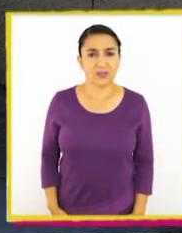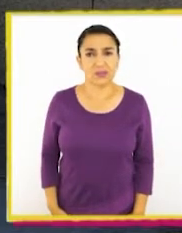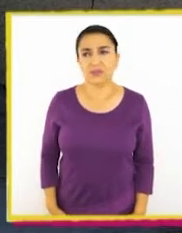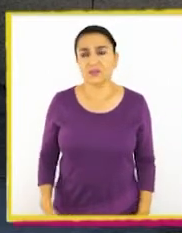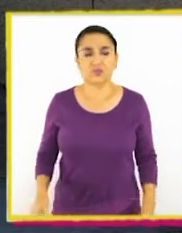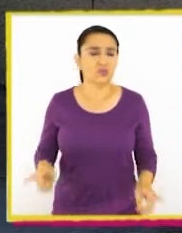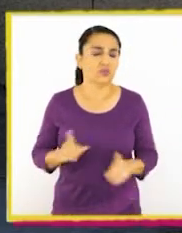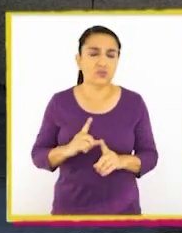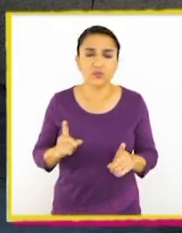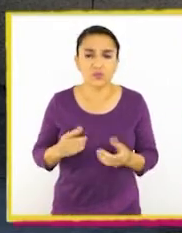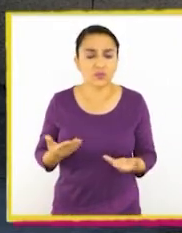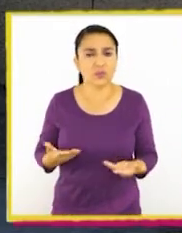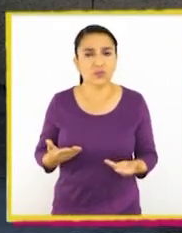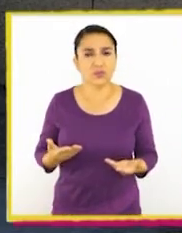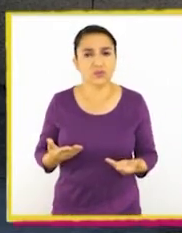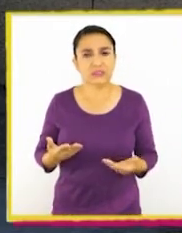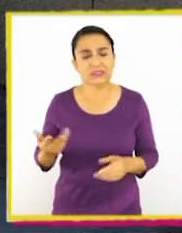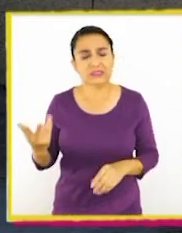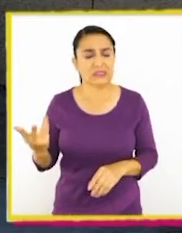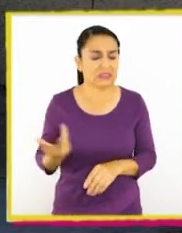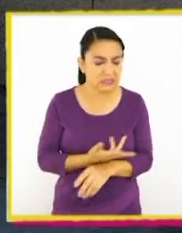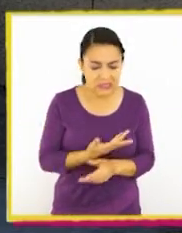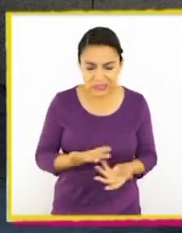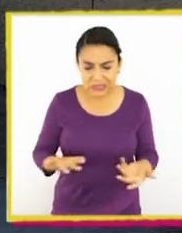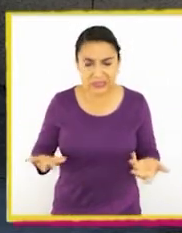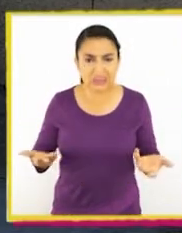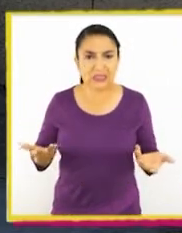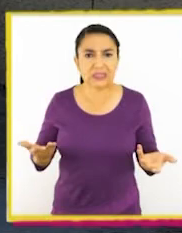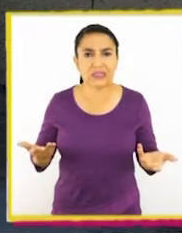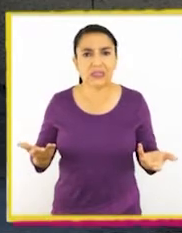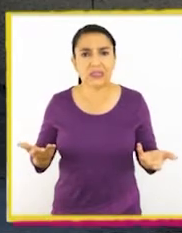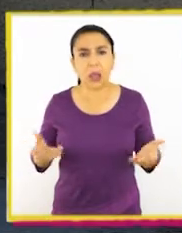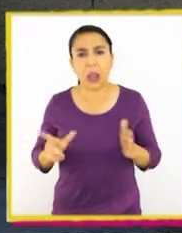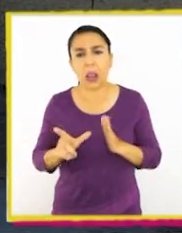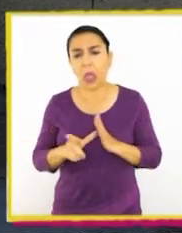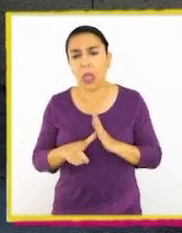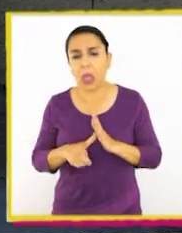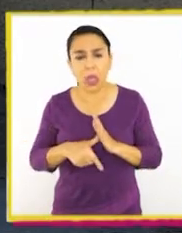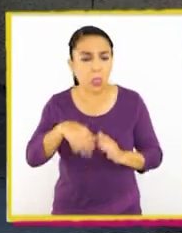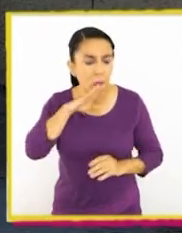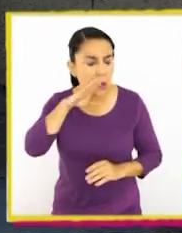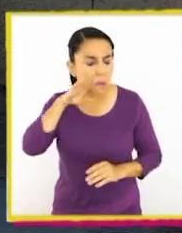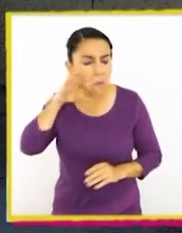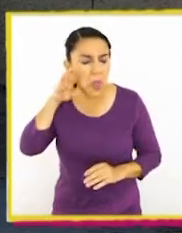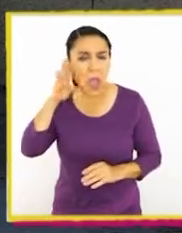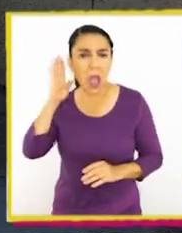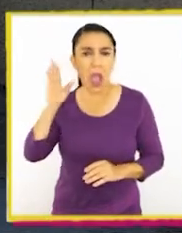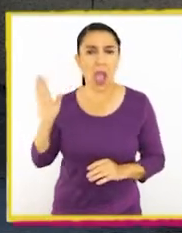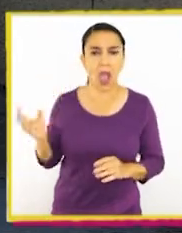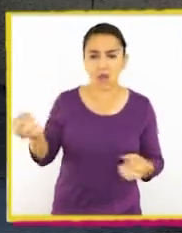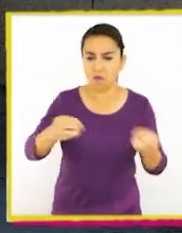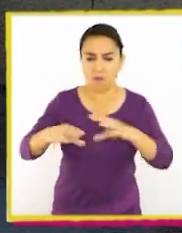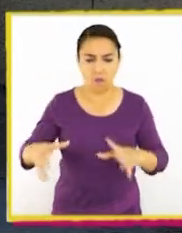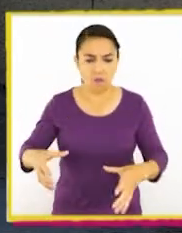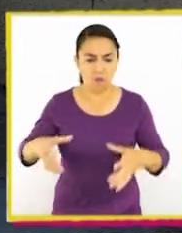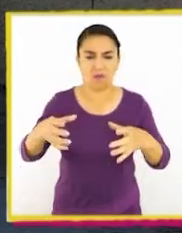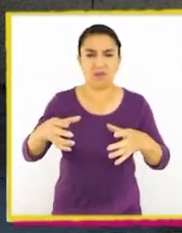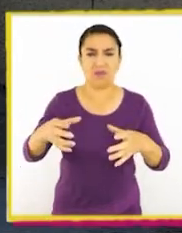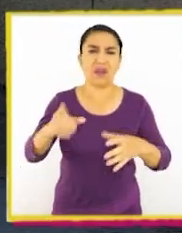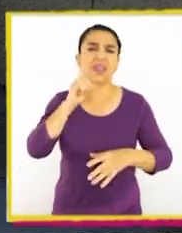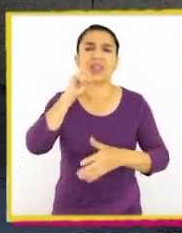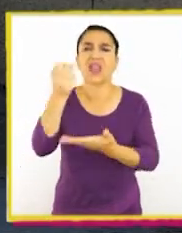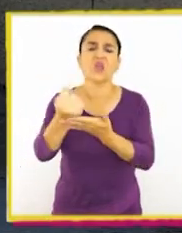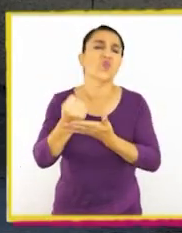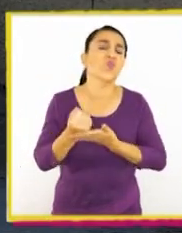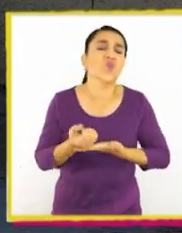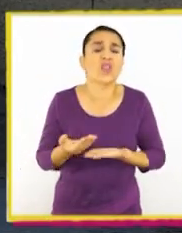¿Eh? ¡Ay, no! ¡Qué mala suerte! ¡Me he demorado tanto en limpiar y juntar todo esto! ¡Ay, alguien que